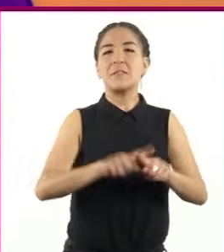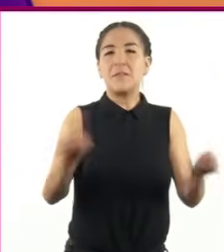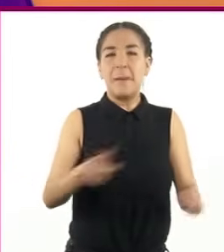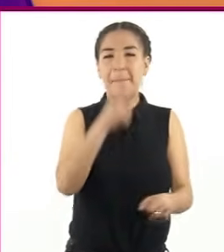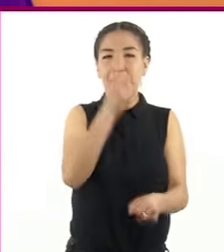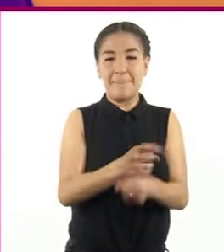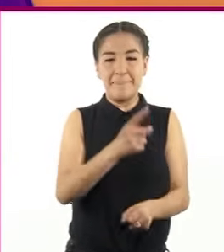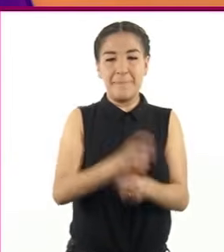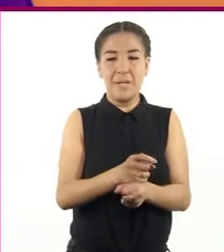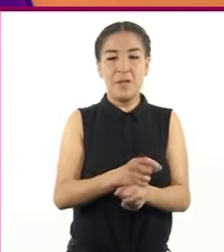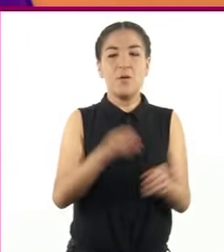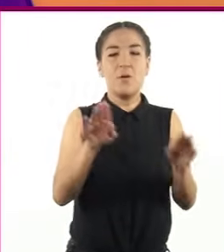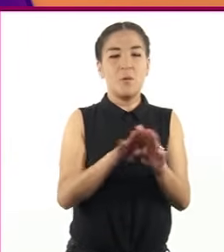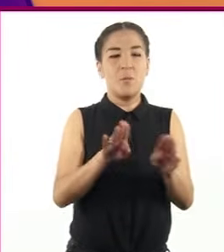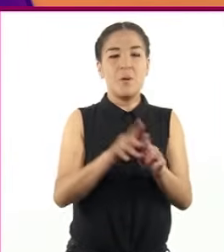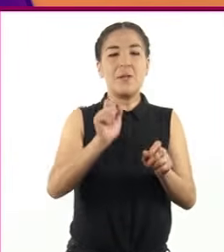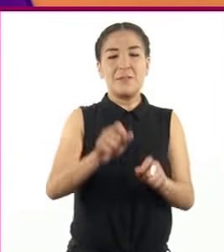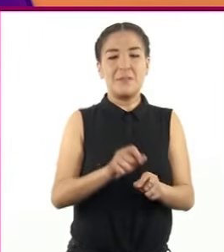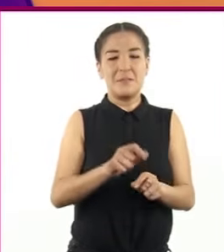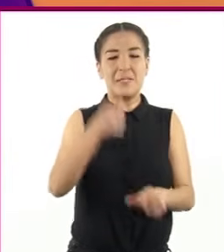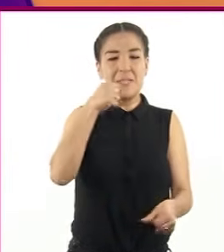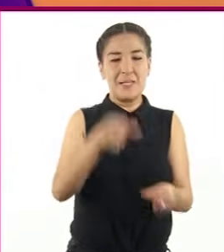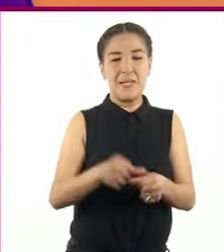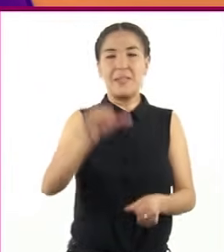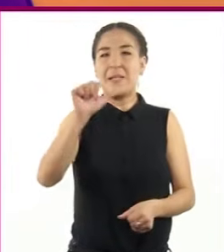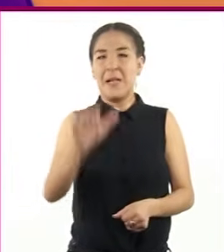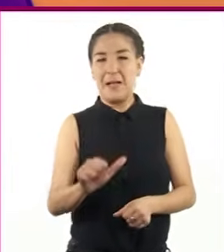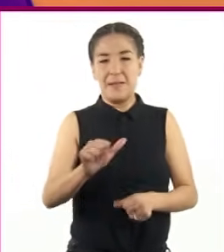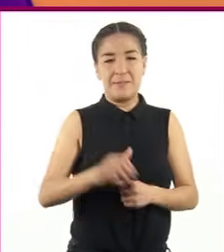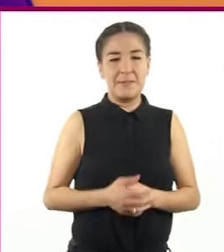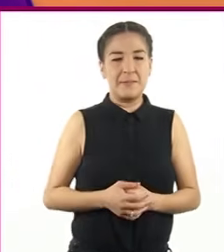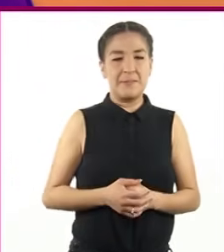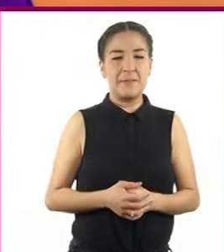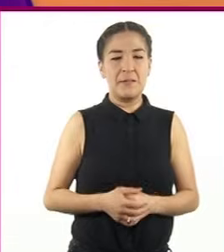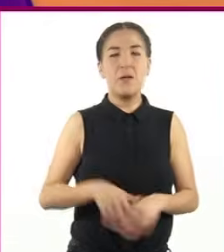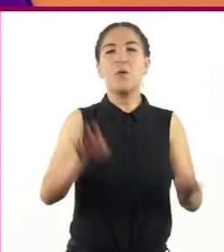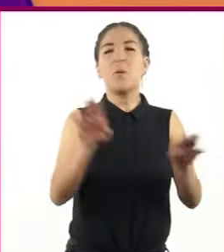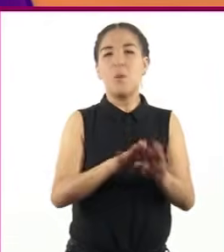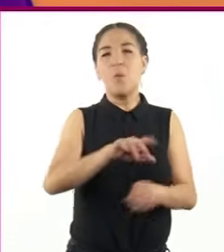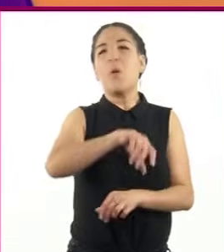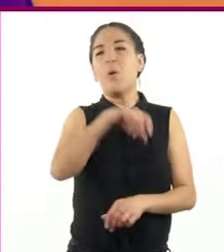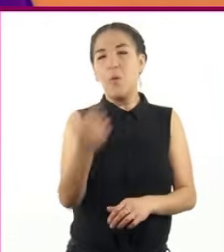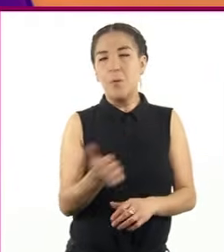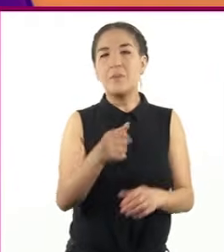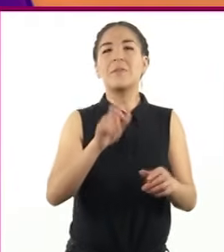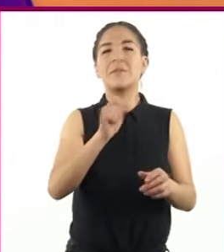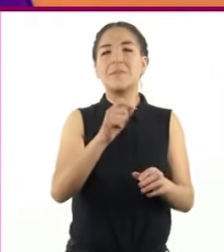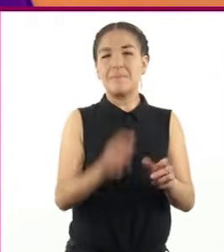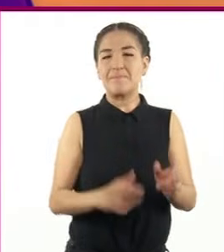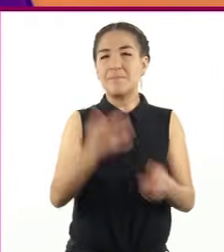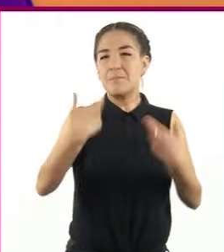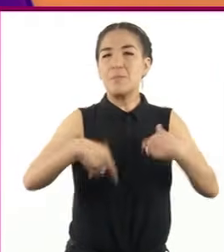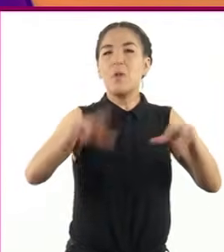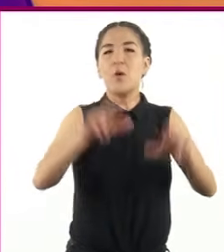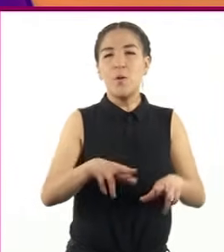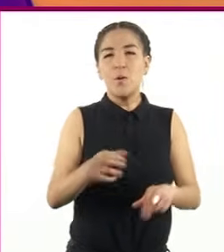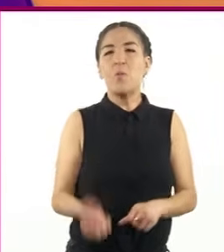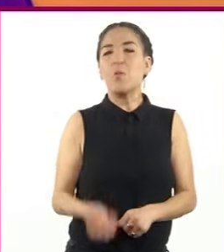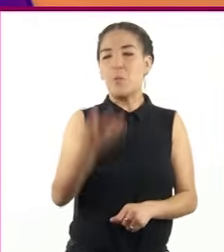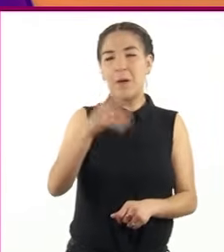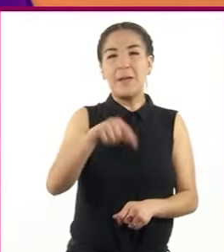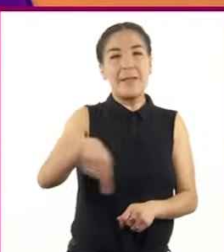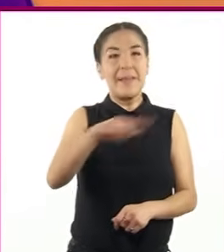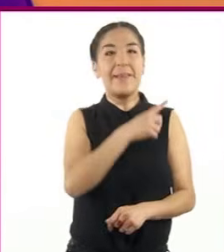primer término menos la literal a y es otra constante y representa una cantidad que se